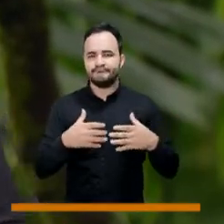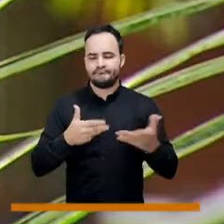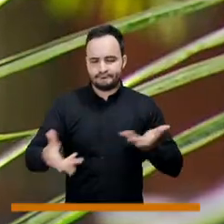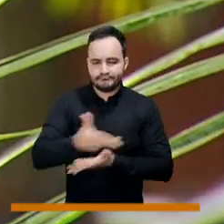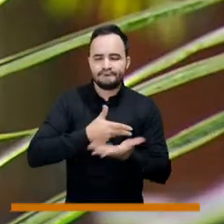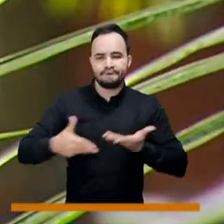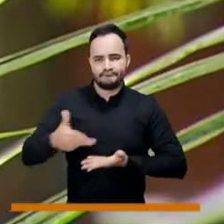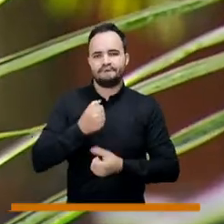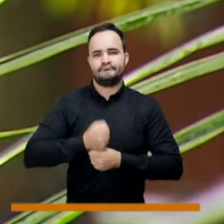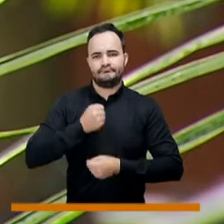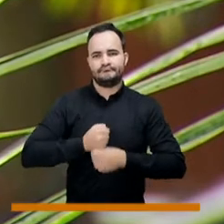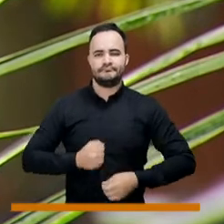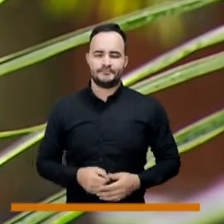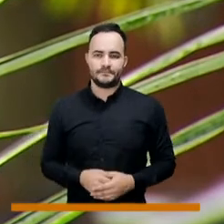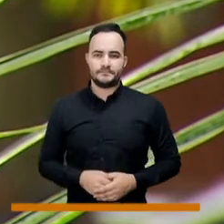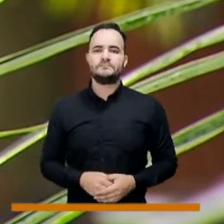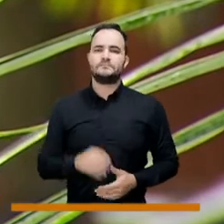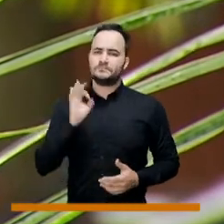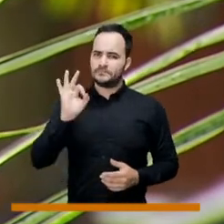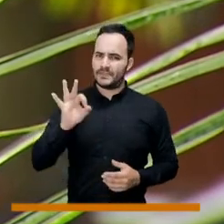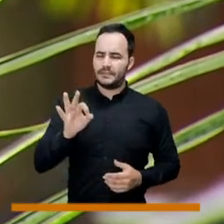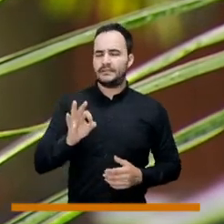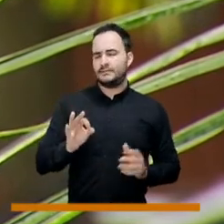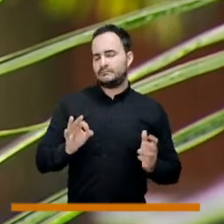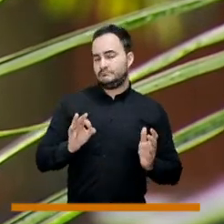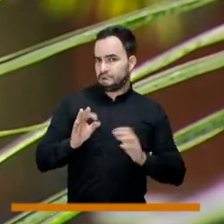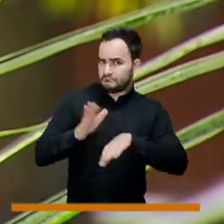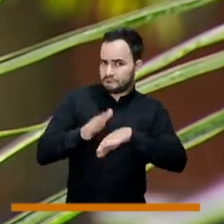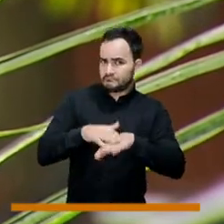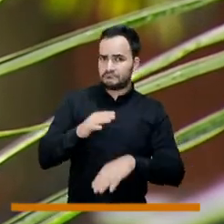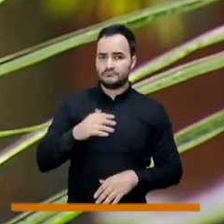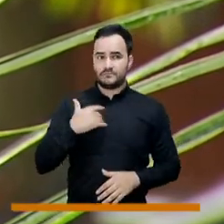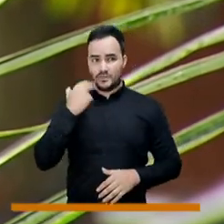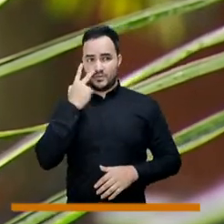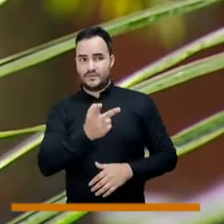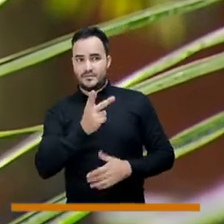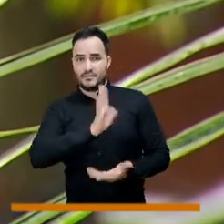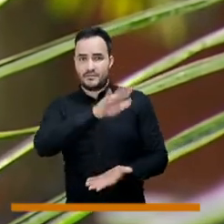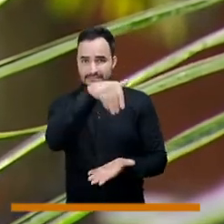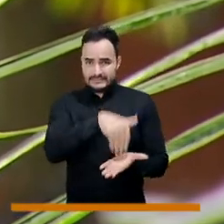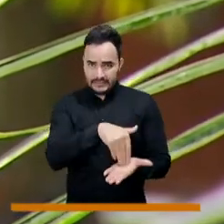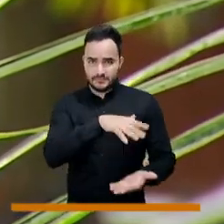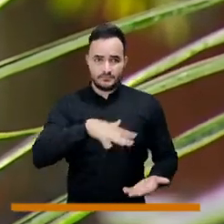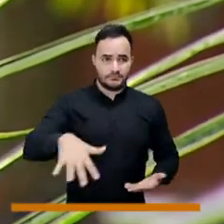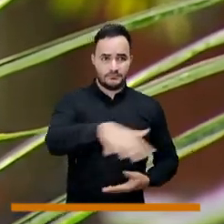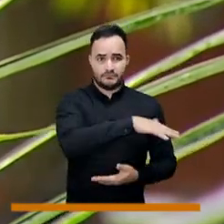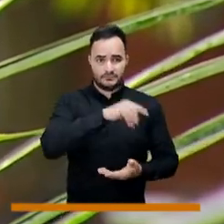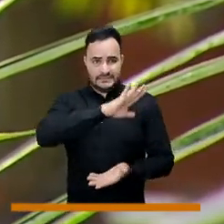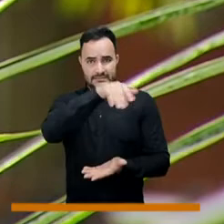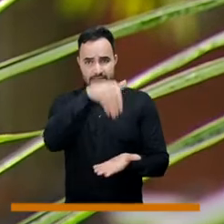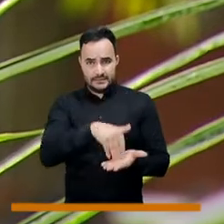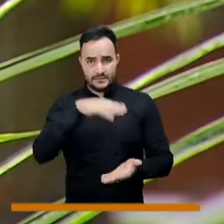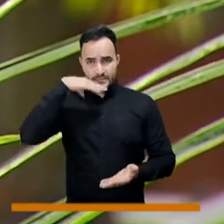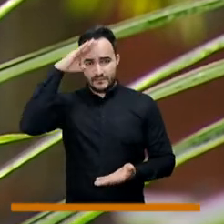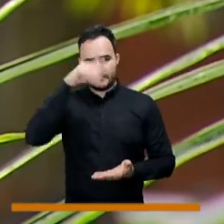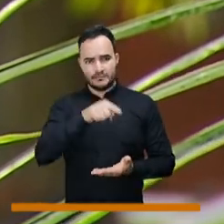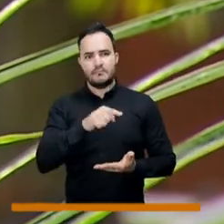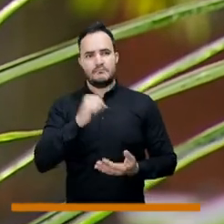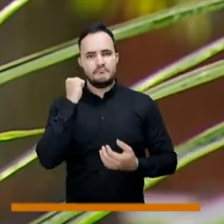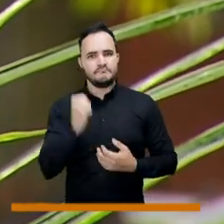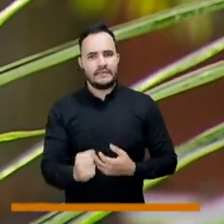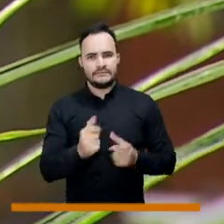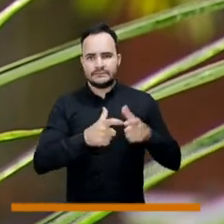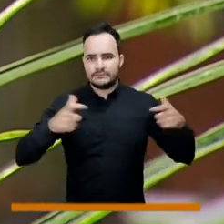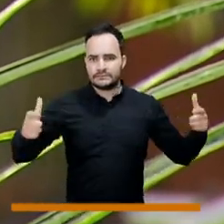problemática. Carlos, hay que decir que el centro concentra la mayor cantidad de entes artísticos y culturales que tiene